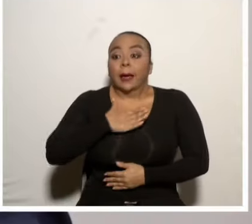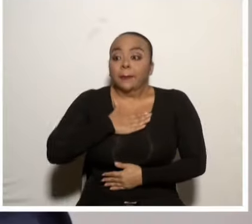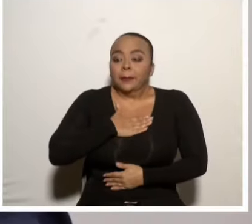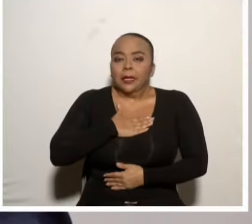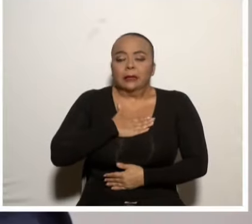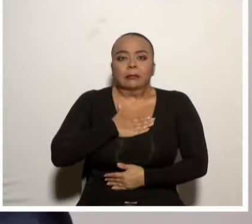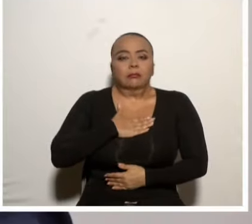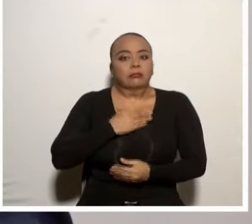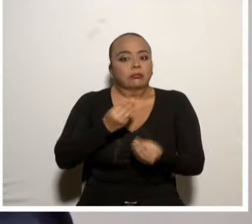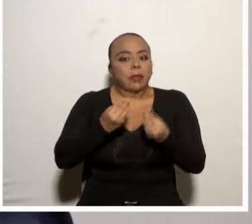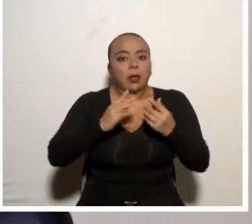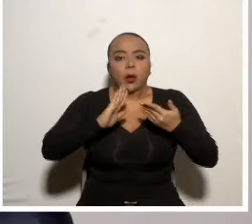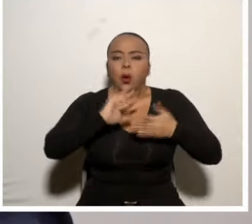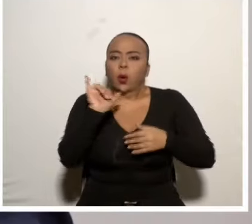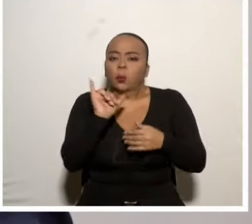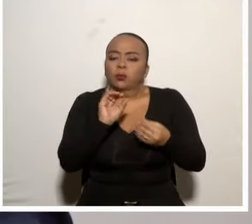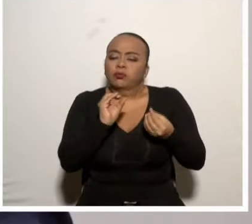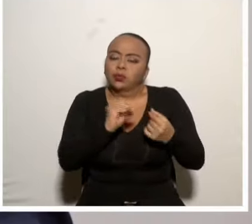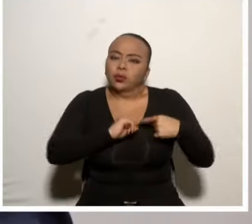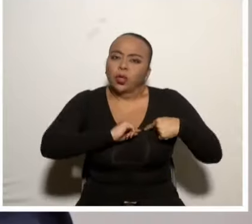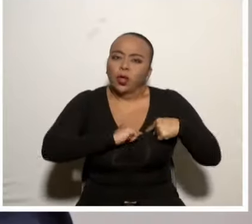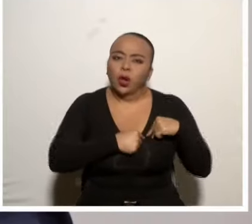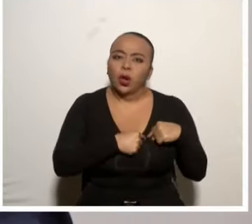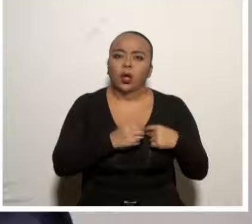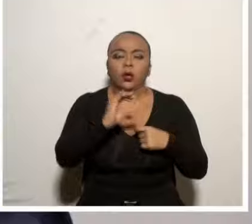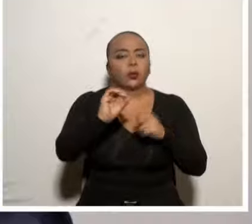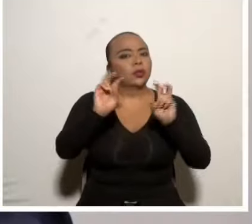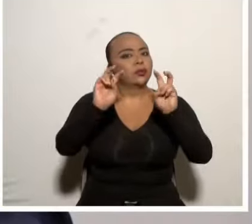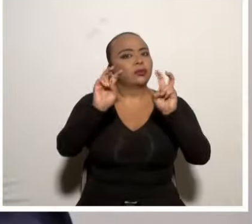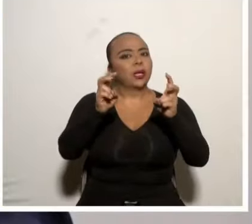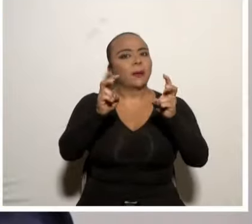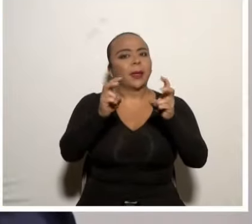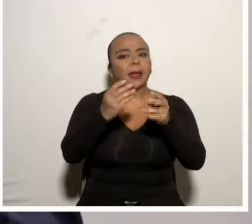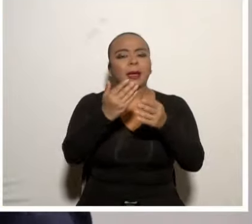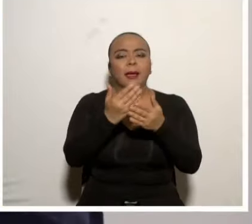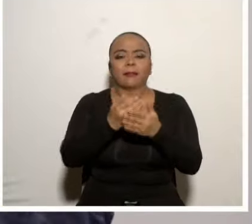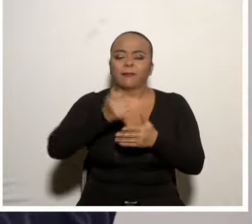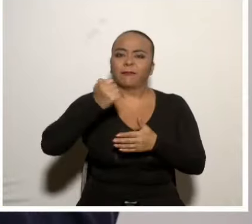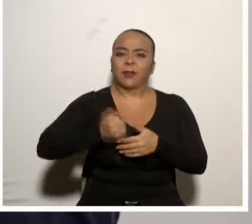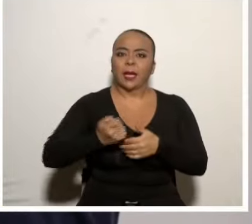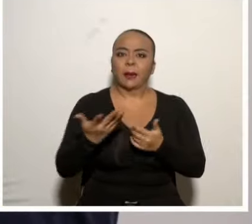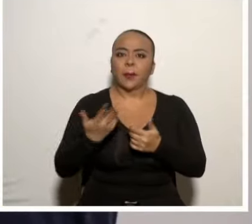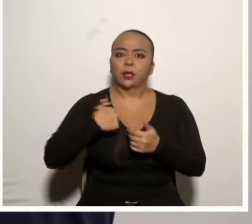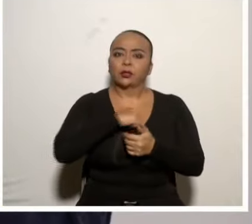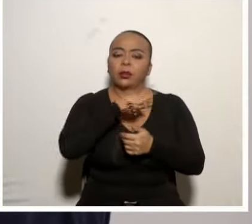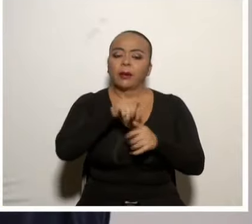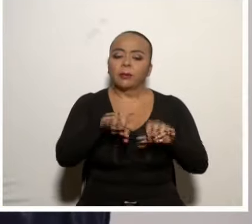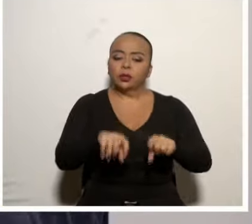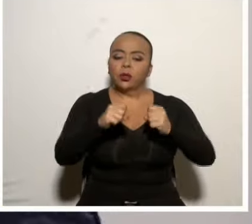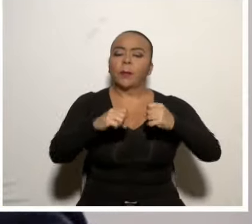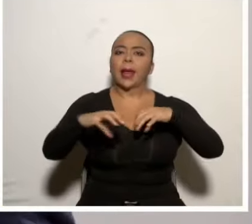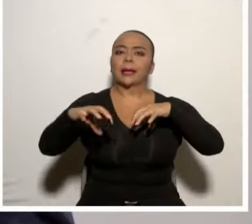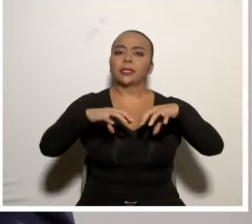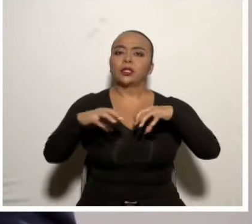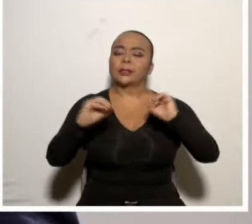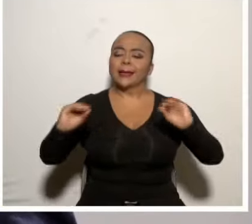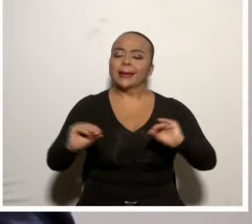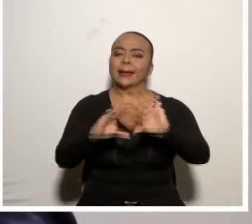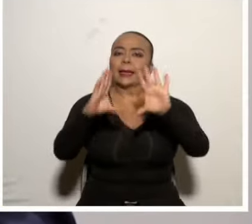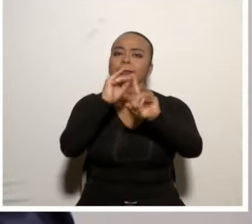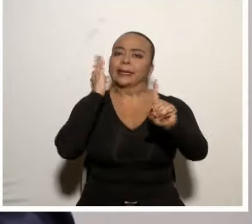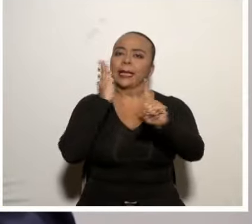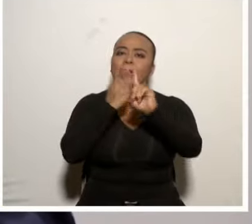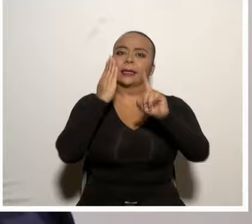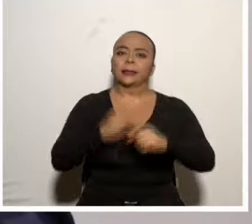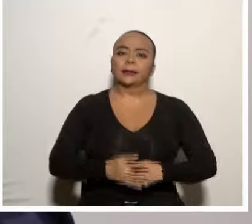un inmenso dolor. Y no solo es un tema de mano firme, es que hay que tomar acciones claras y